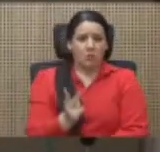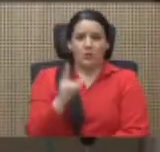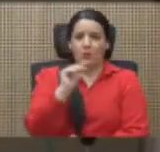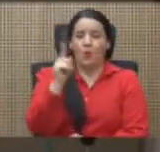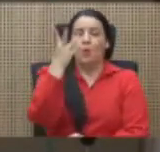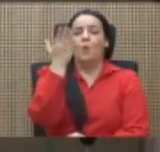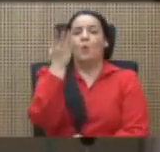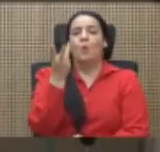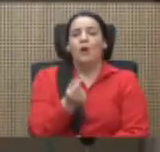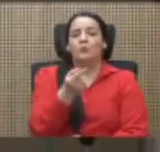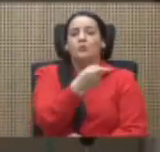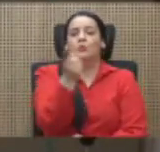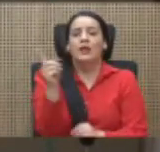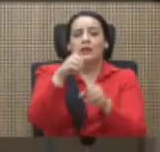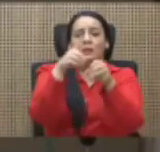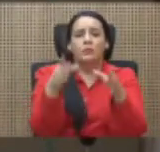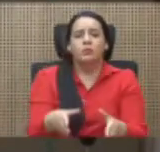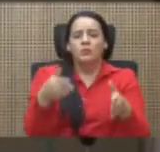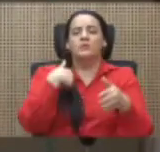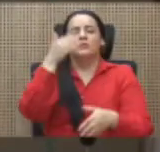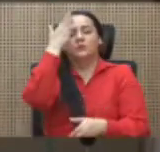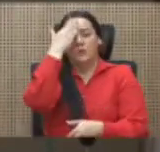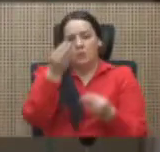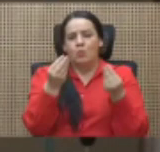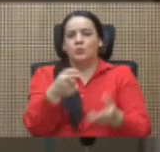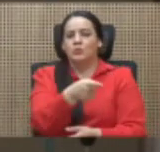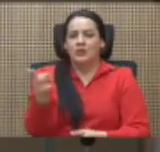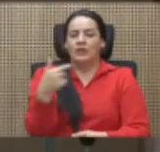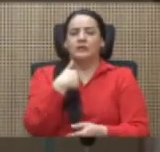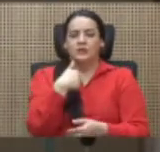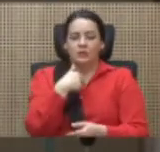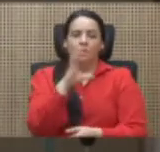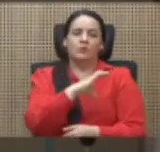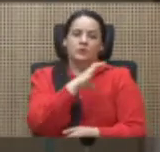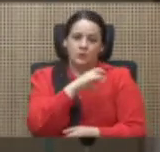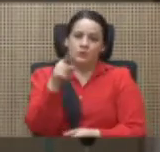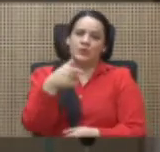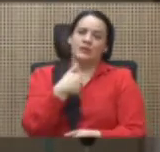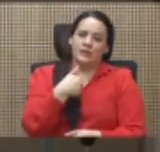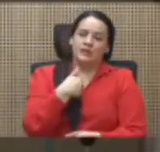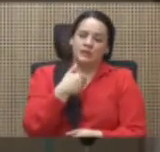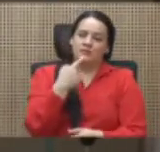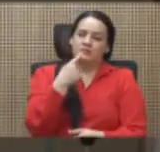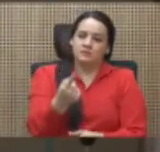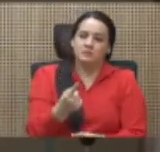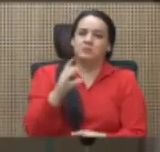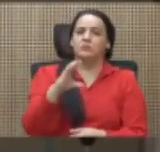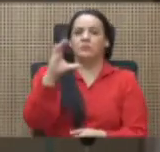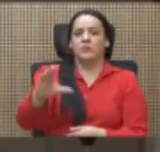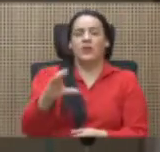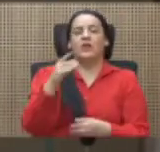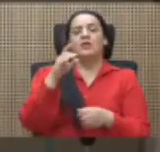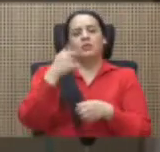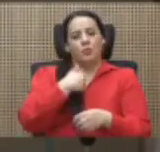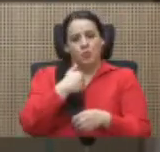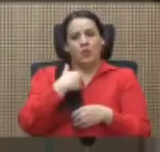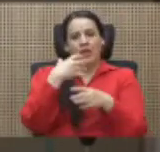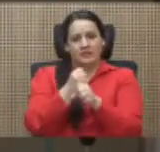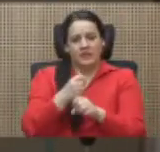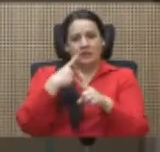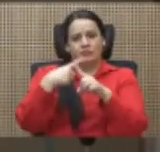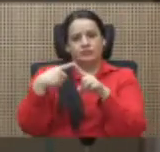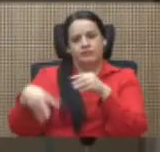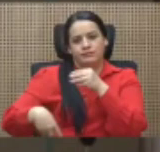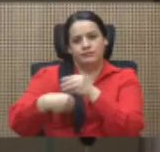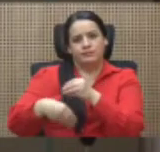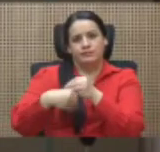seguro que muchísimos, han pasado por la condición en la que a usted le decían, siendo asalariado o asalariada, tocó hacer extras? No, claro que la legislación dice que